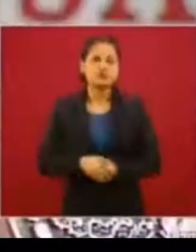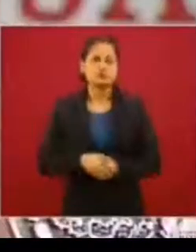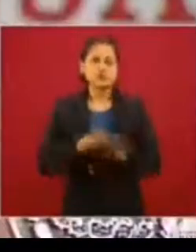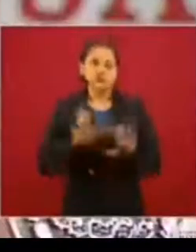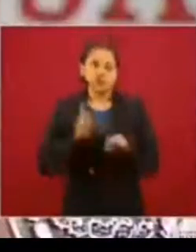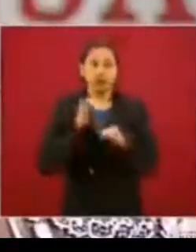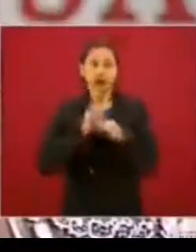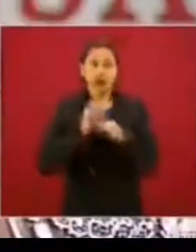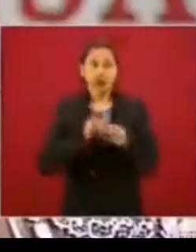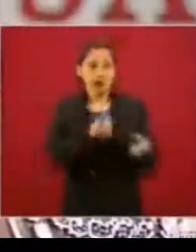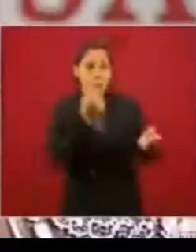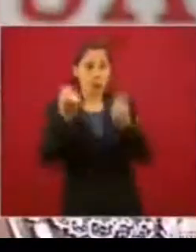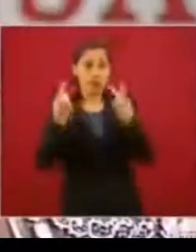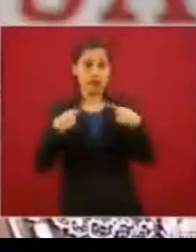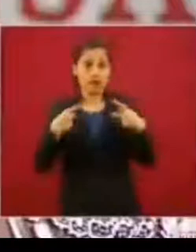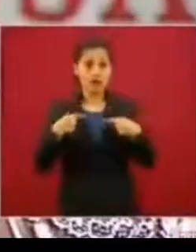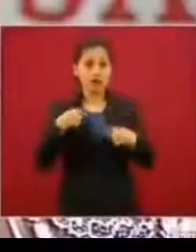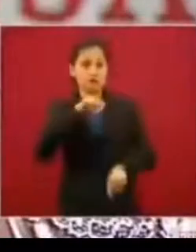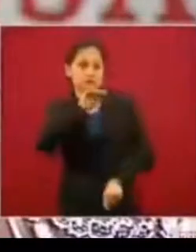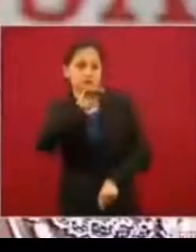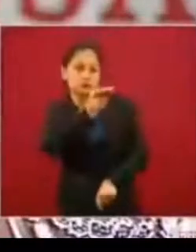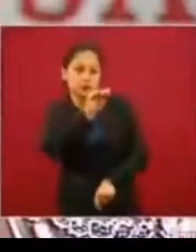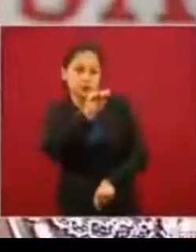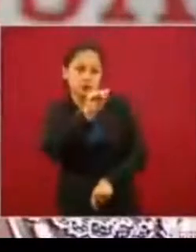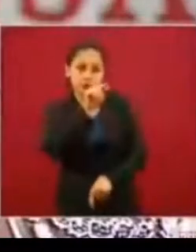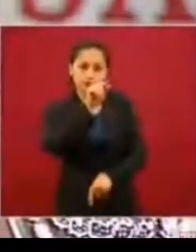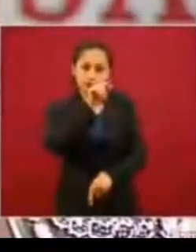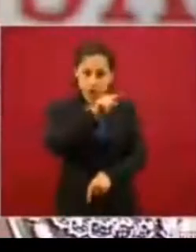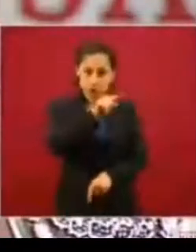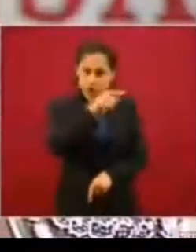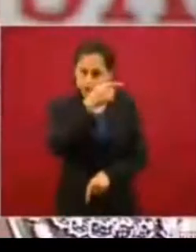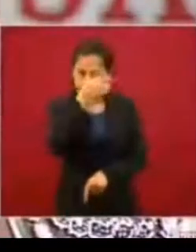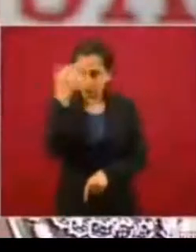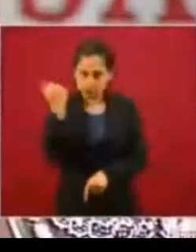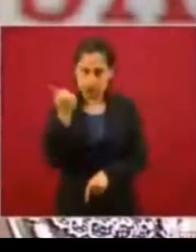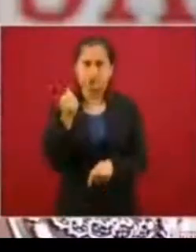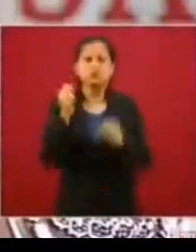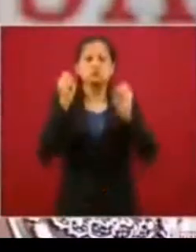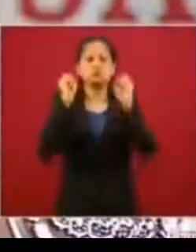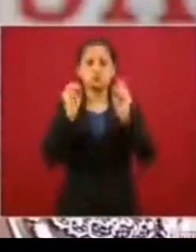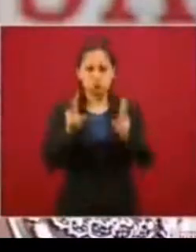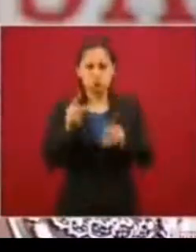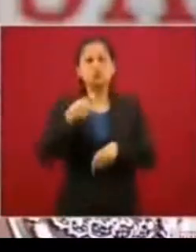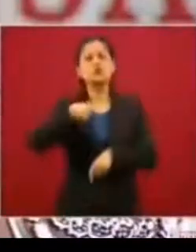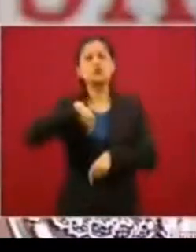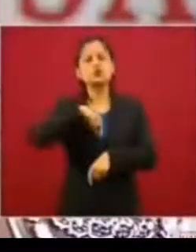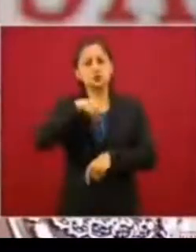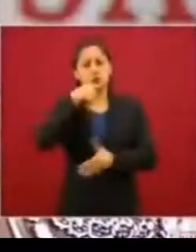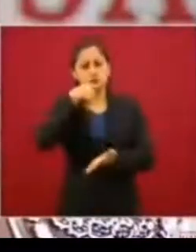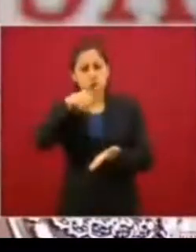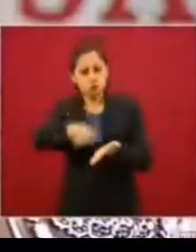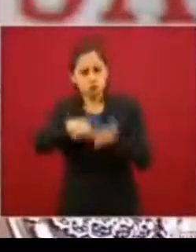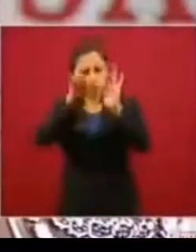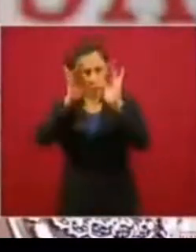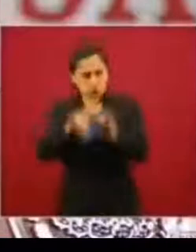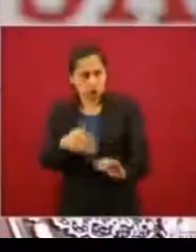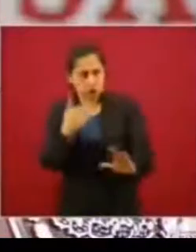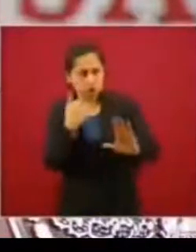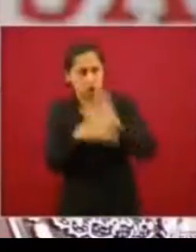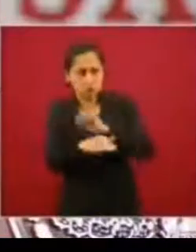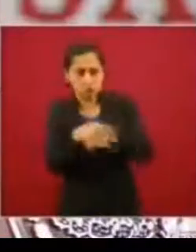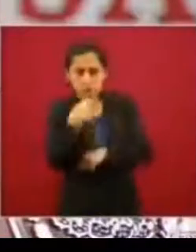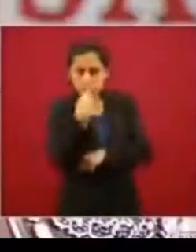que no se dieron cuenta que estaban metidos en este esquema o con qué empresa se están relacionando se les va a llegar una carta invitación a su buzón